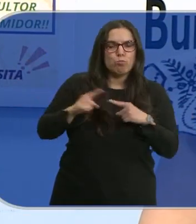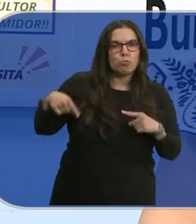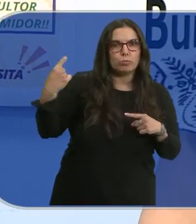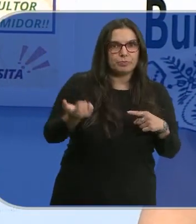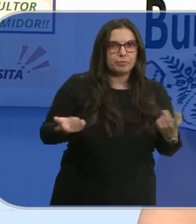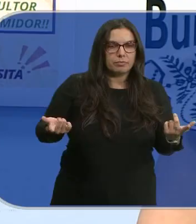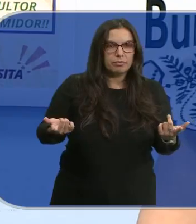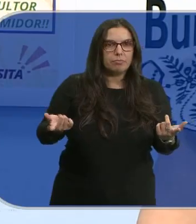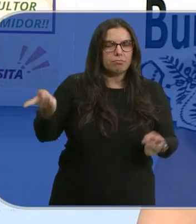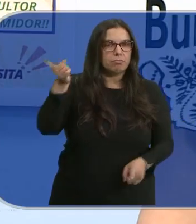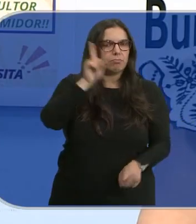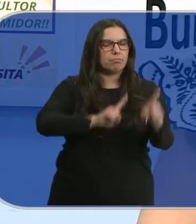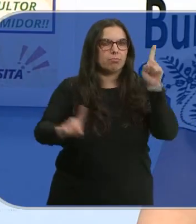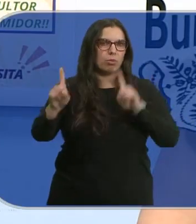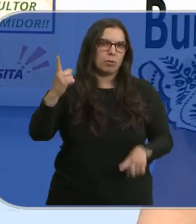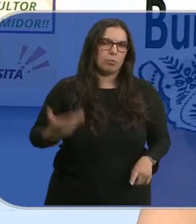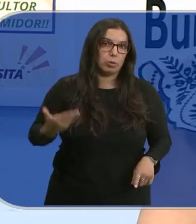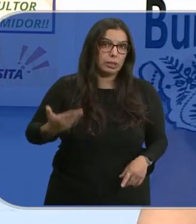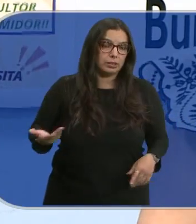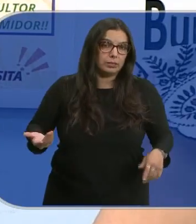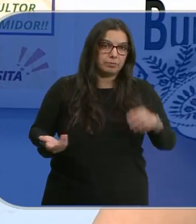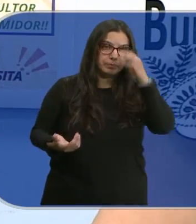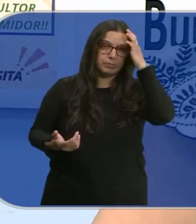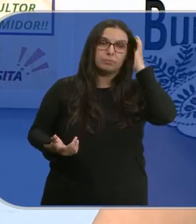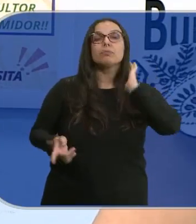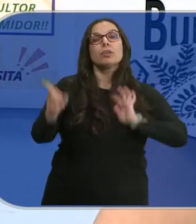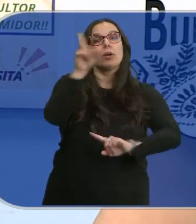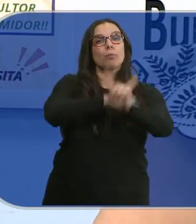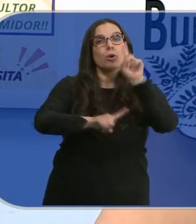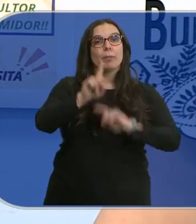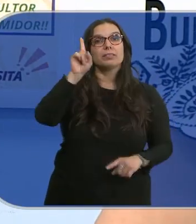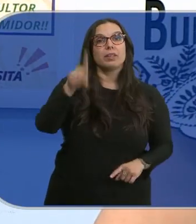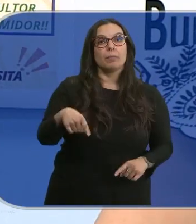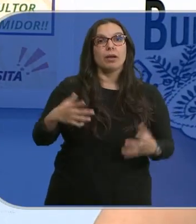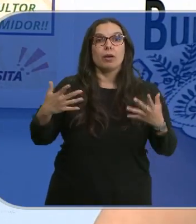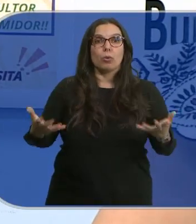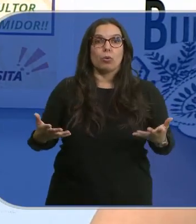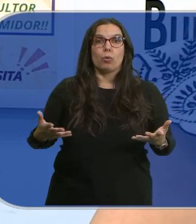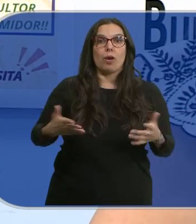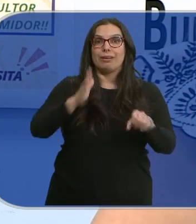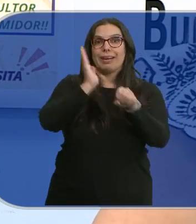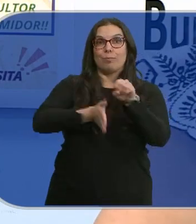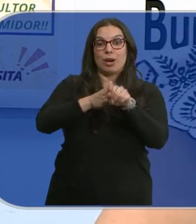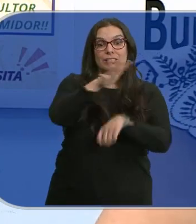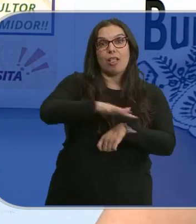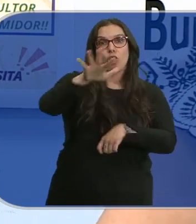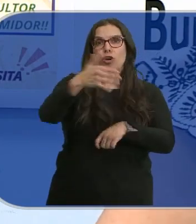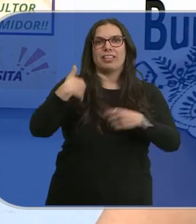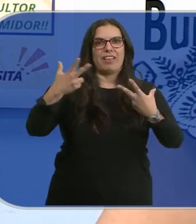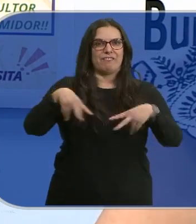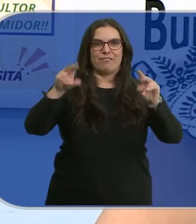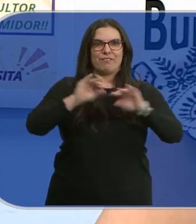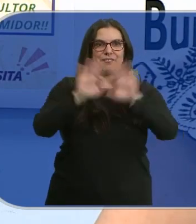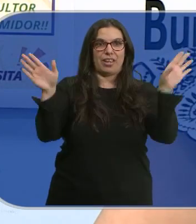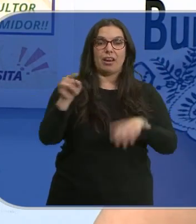causar un problema importante, ¿no? El problema que va a tener también es que se va a dejar de sembrar la remolacha en esta zona. Un cultivo